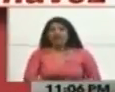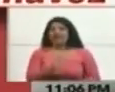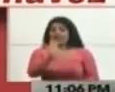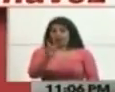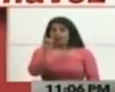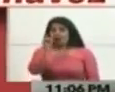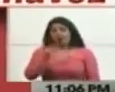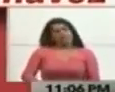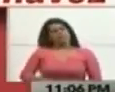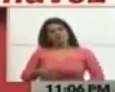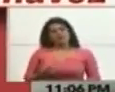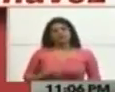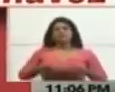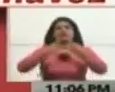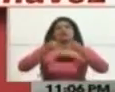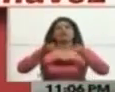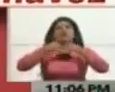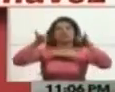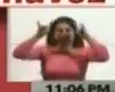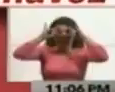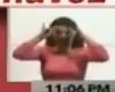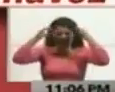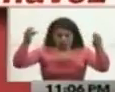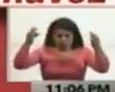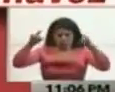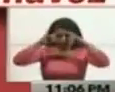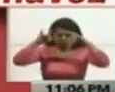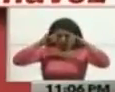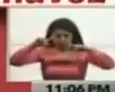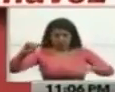una cosa es invocar al diablo, ¿verdad? Pero otro verlo venir de frente es otra vaina.